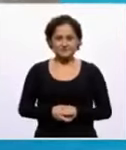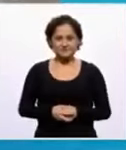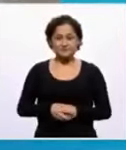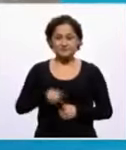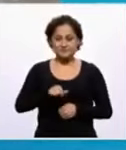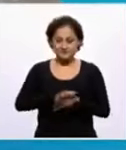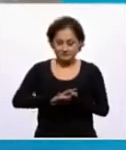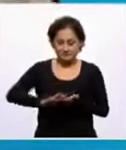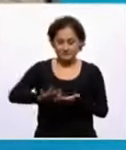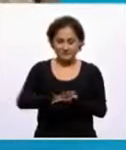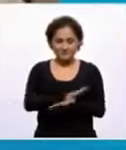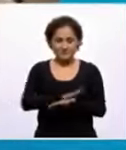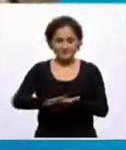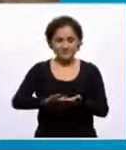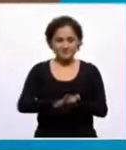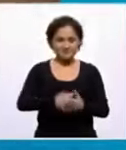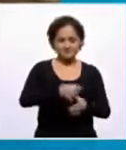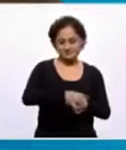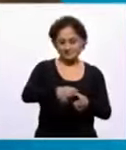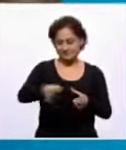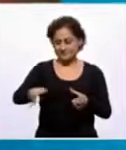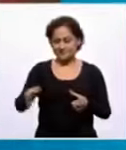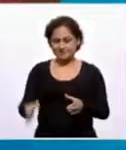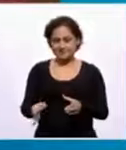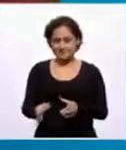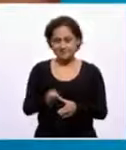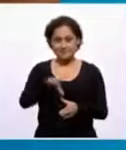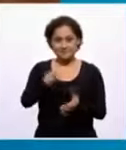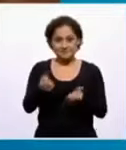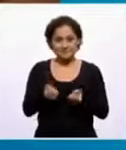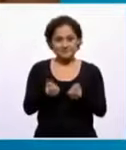Extendiendo y formando círculos, horneando.